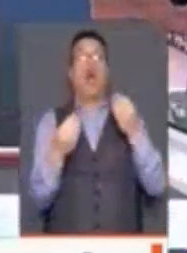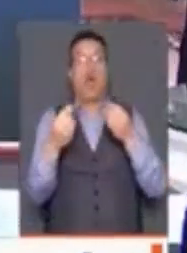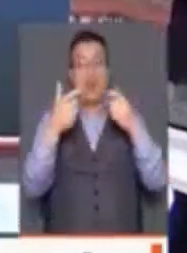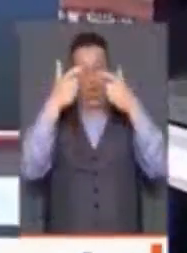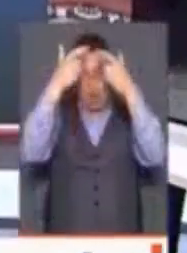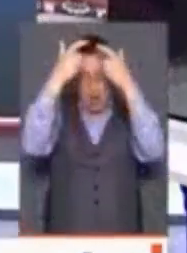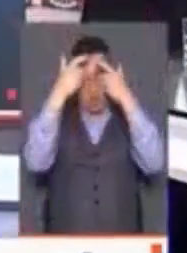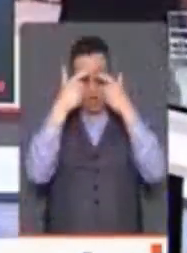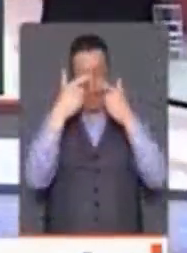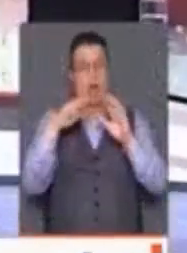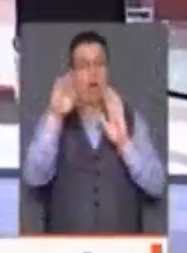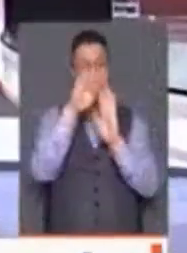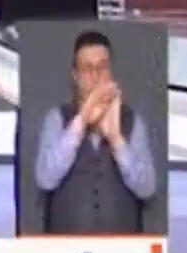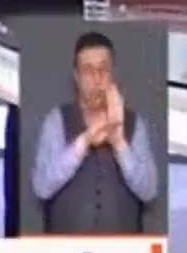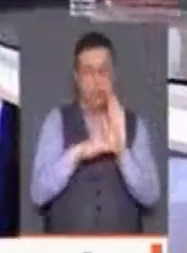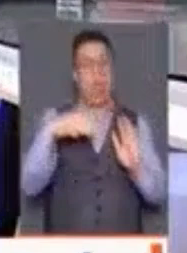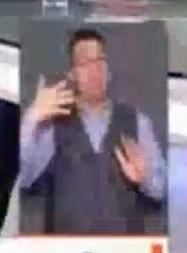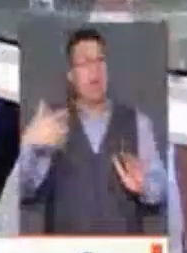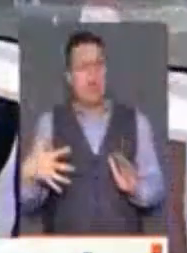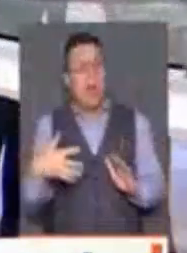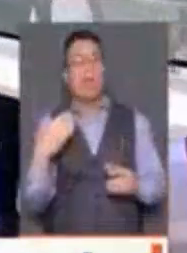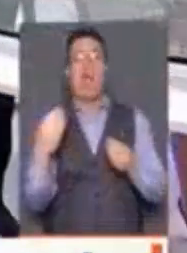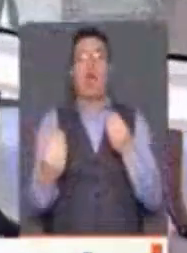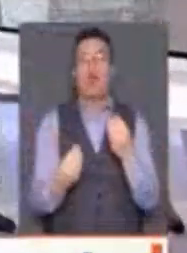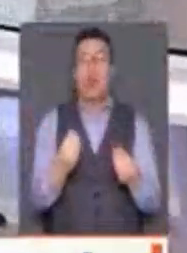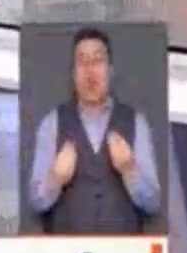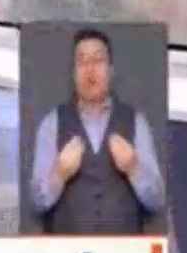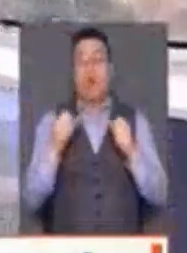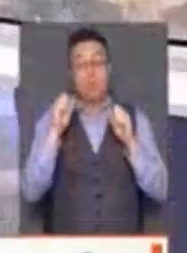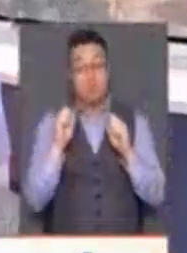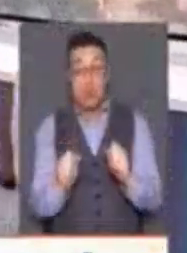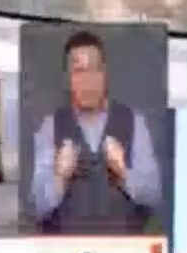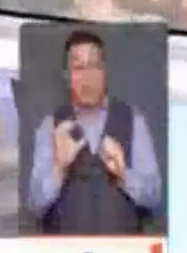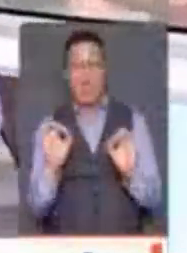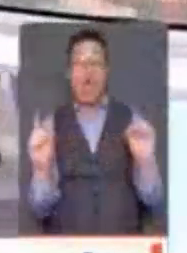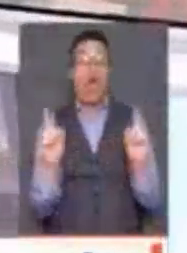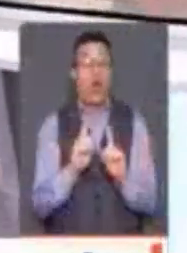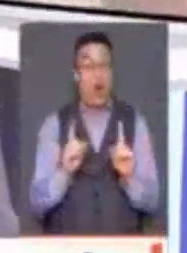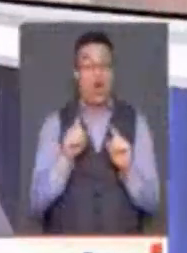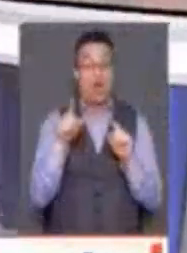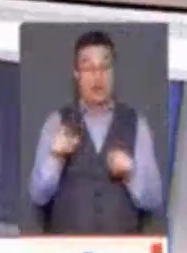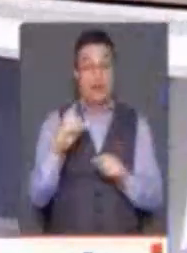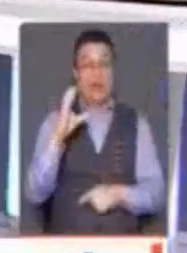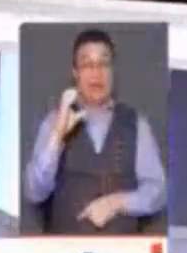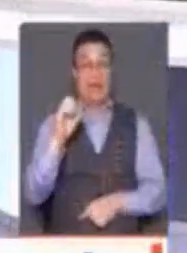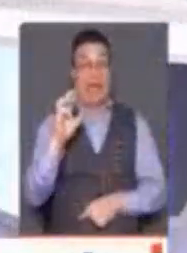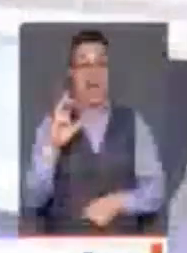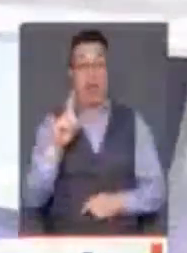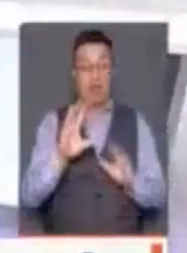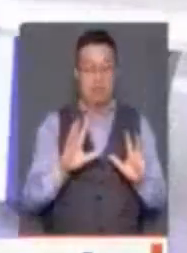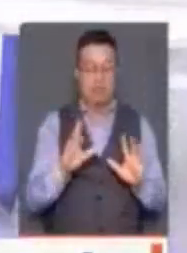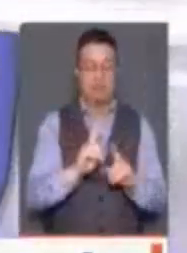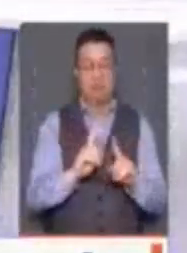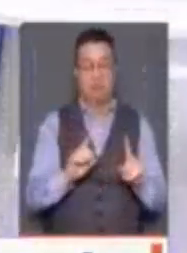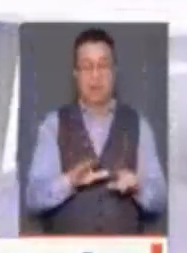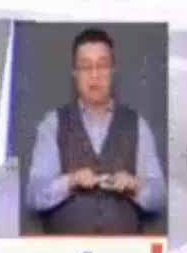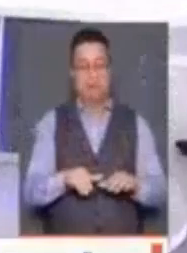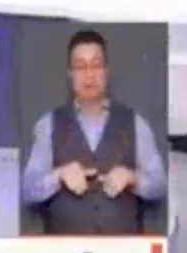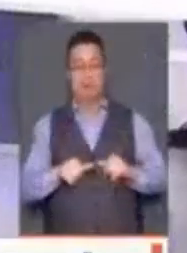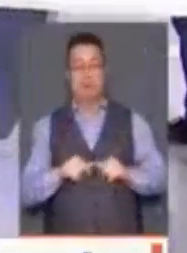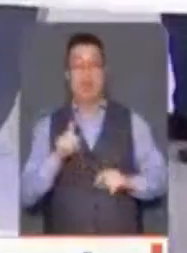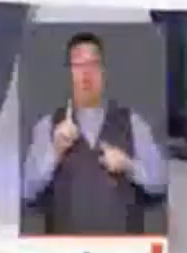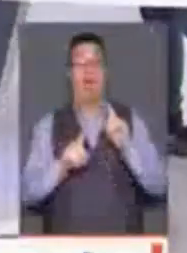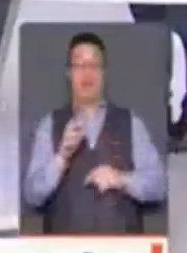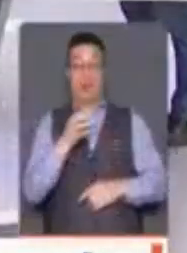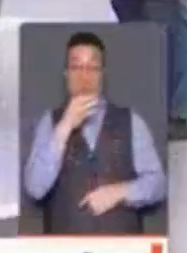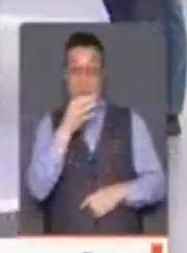protocolo importante. Puede ser o no ser que Carlos dé un paso al costado. Mucha gente a veces lo pide en favor